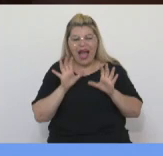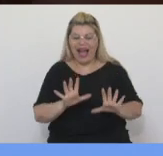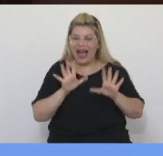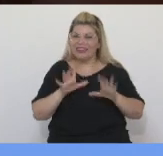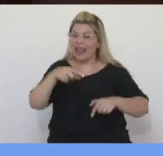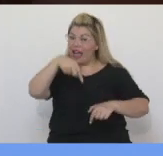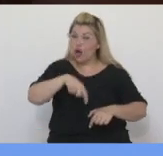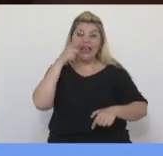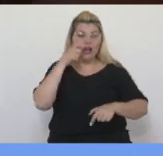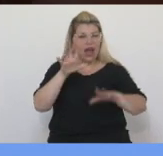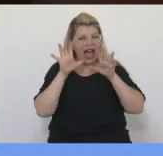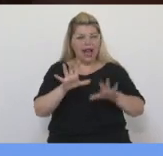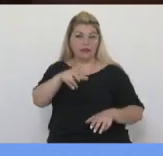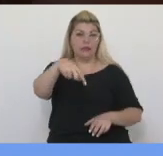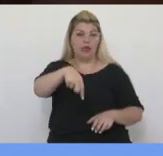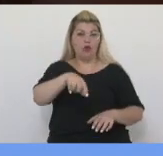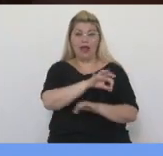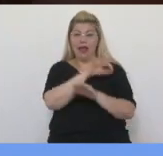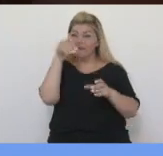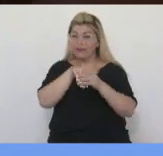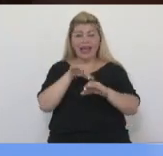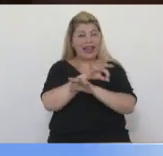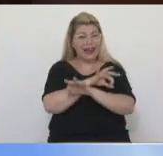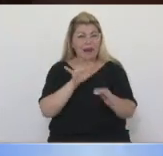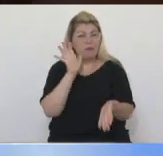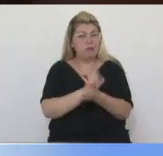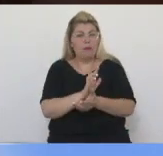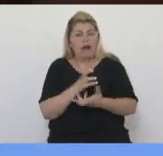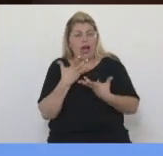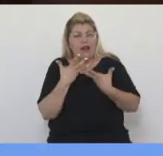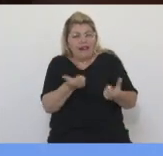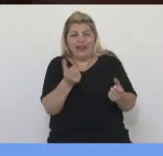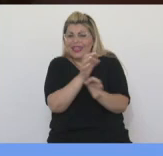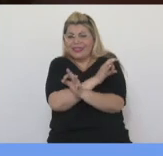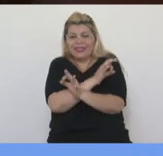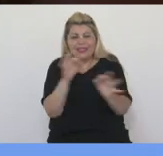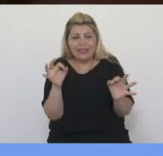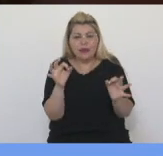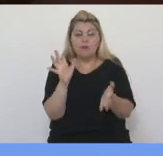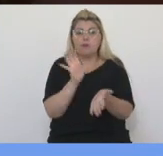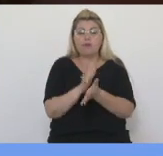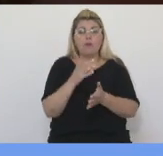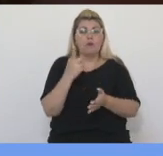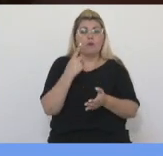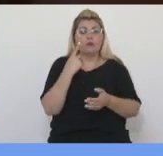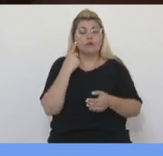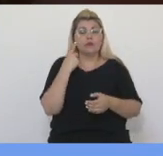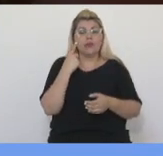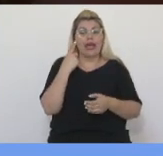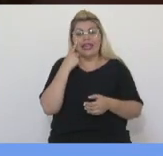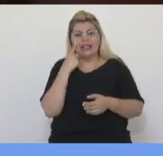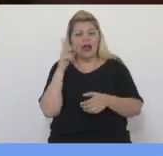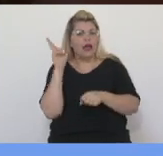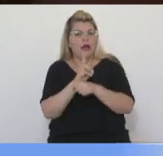rioja y nadie actúa hay un estado de indefensión de la del municipio y de la intendente